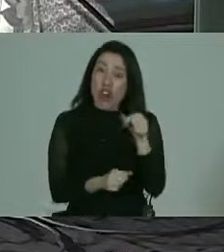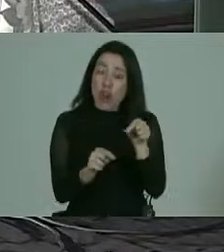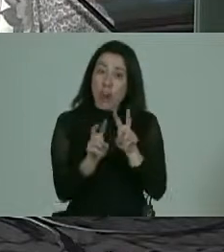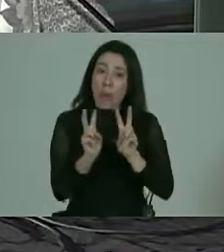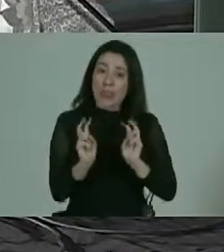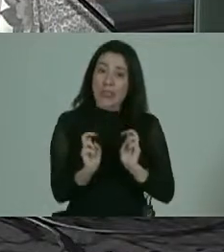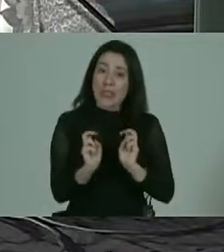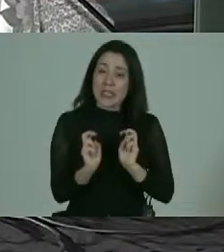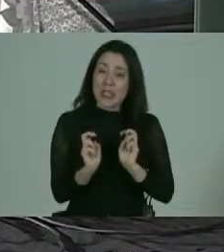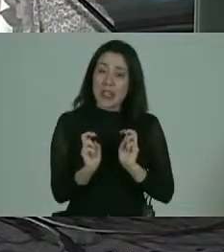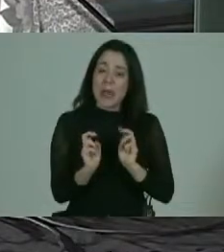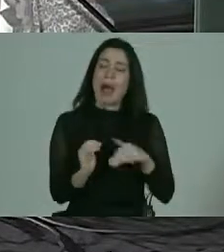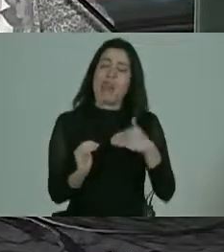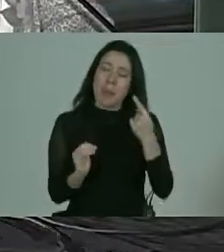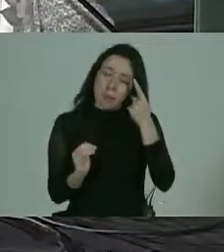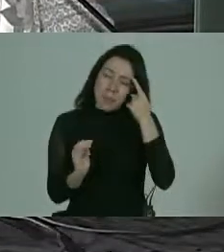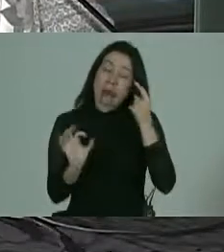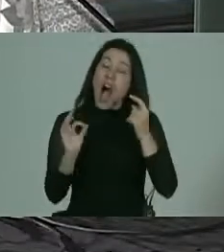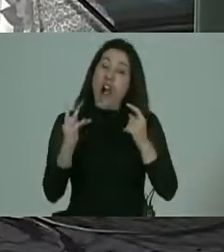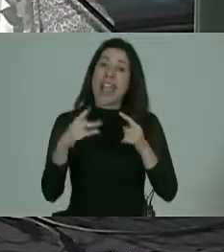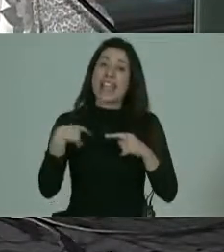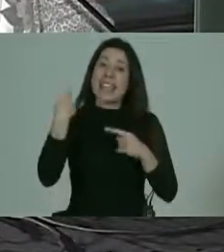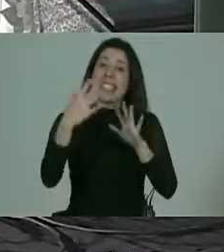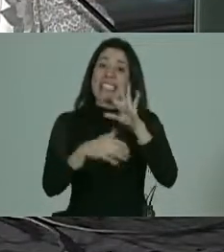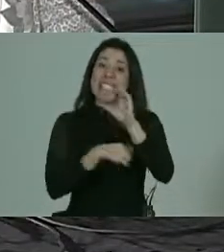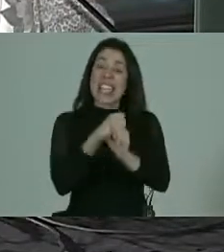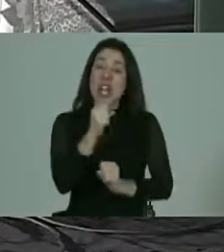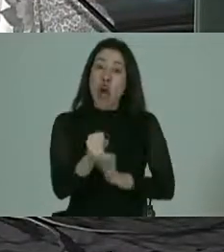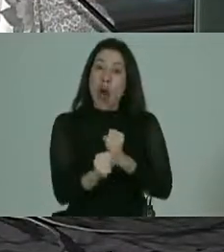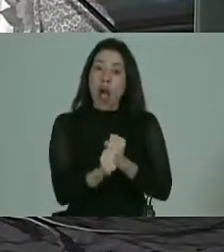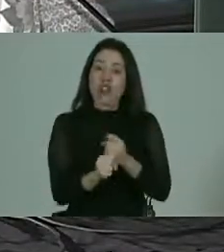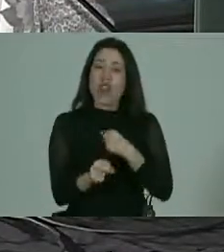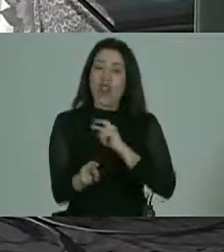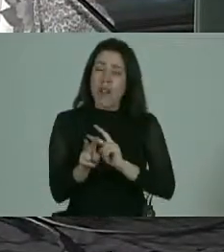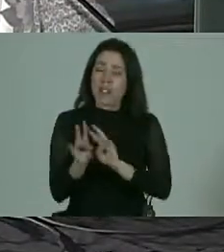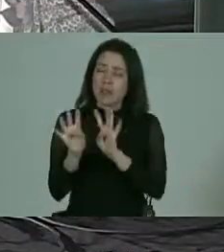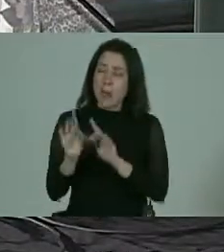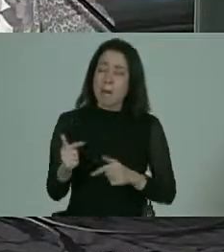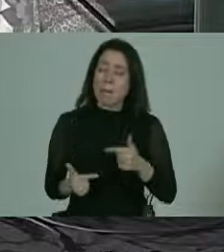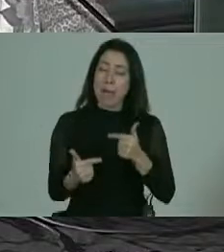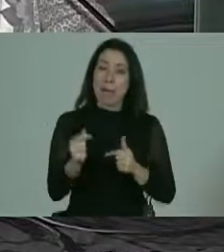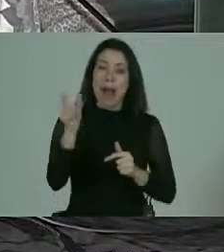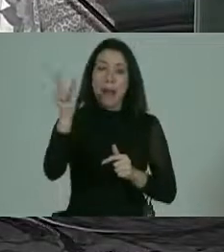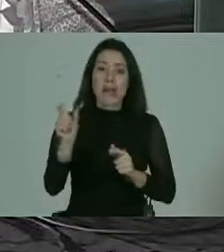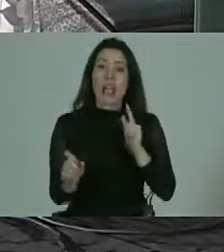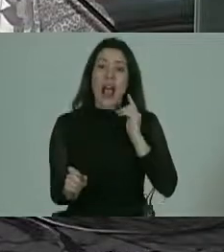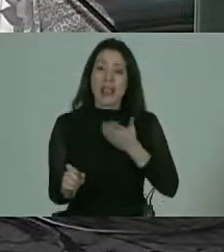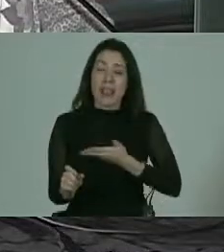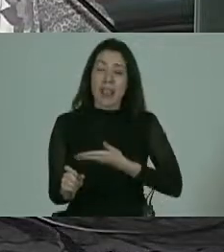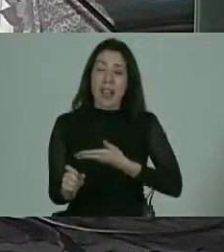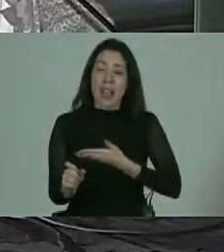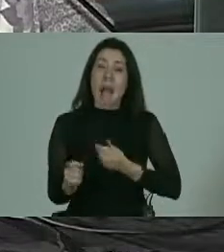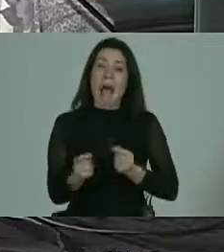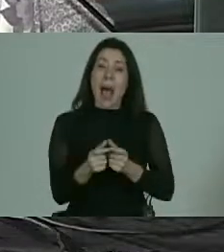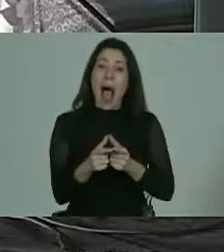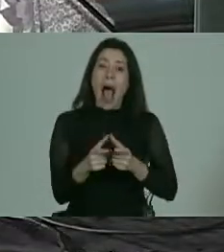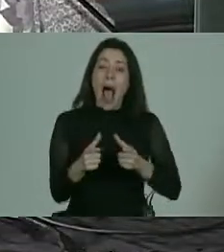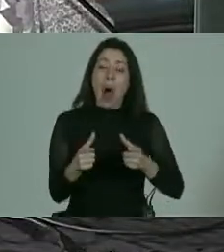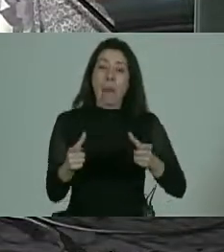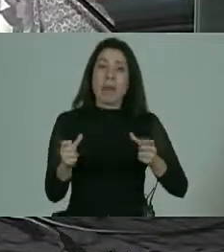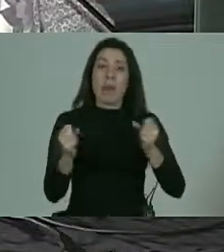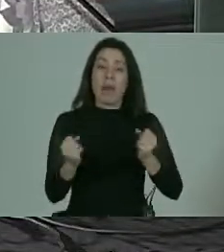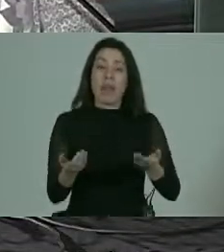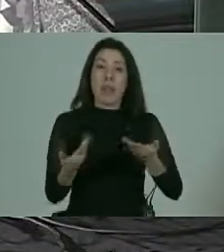y después dice ok en 5 años vamos a una política para que cada persona tenga para que vayan aumentando los